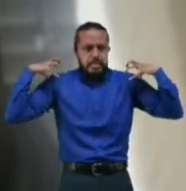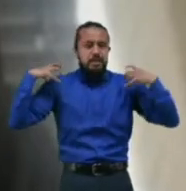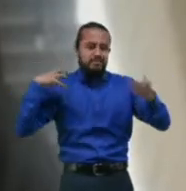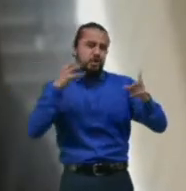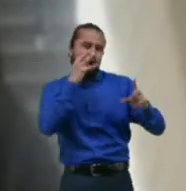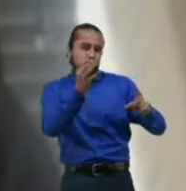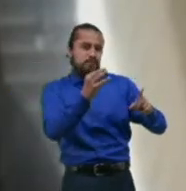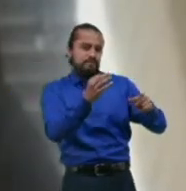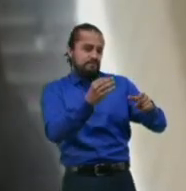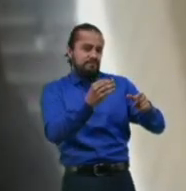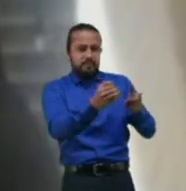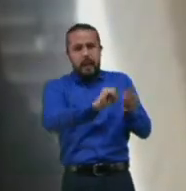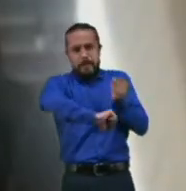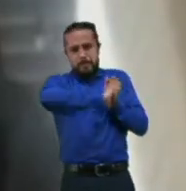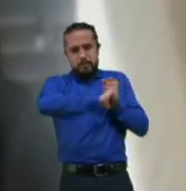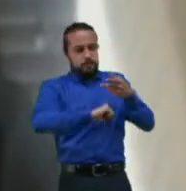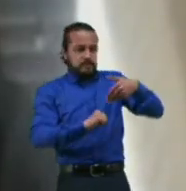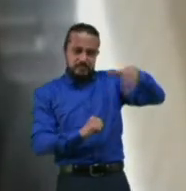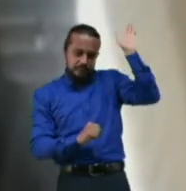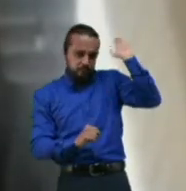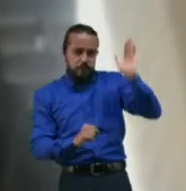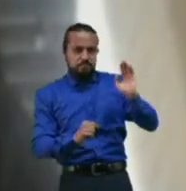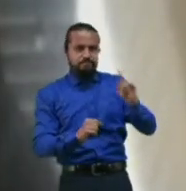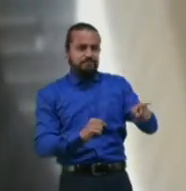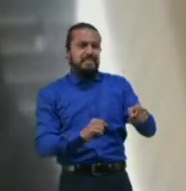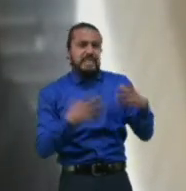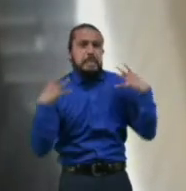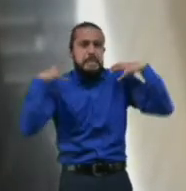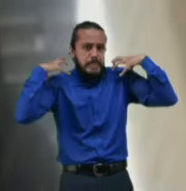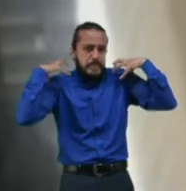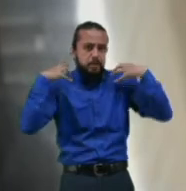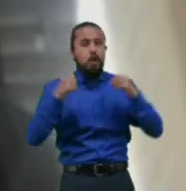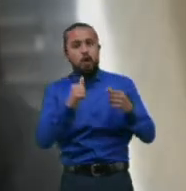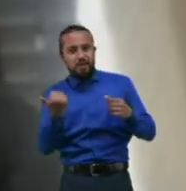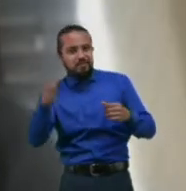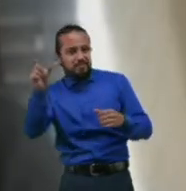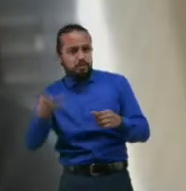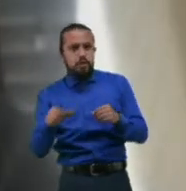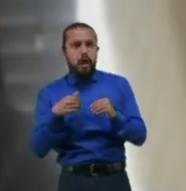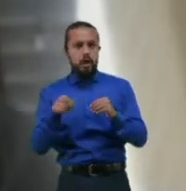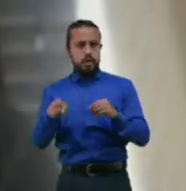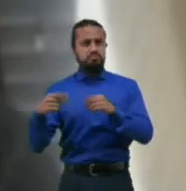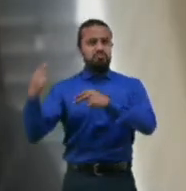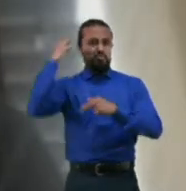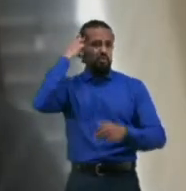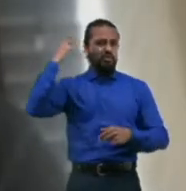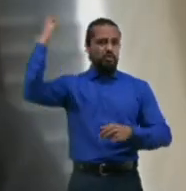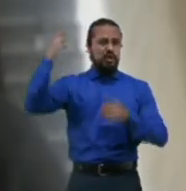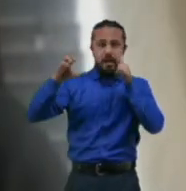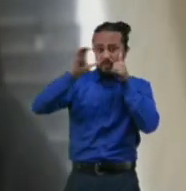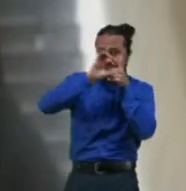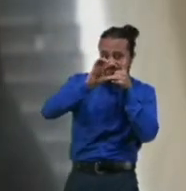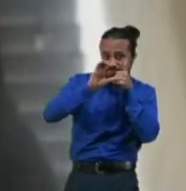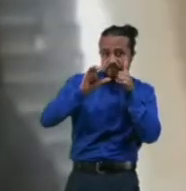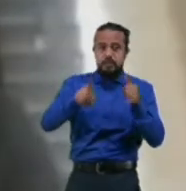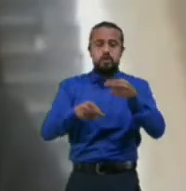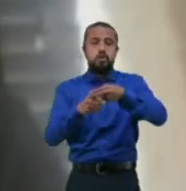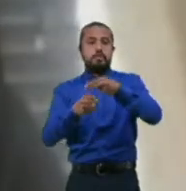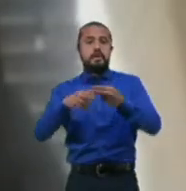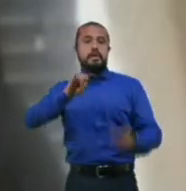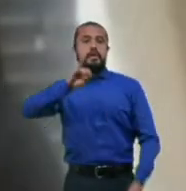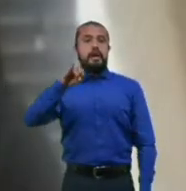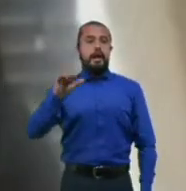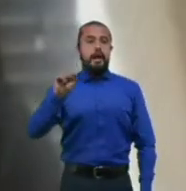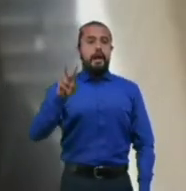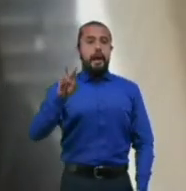después el segundo pues desarrollador, hoy todavía está con nosotros, que se llama Javier Barón, está